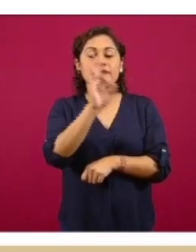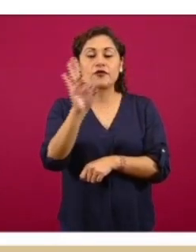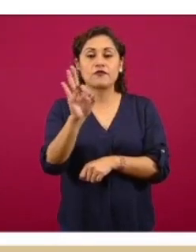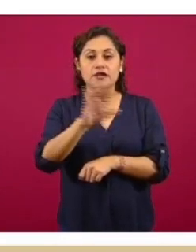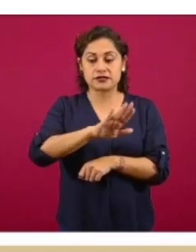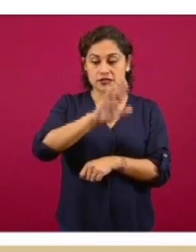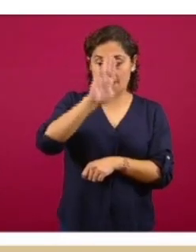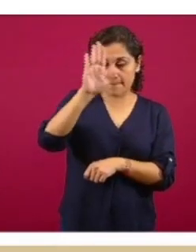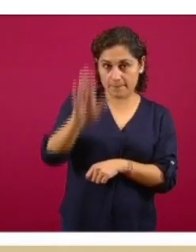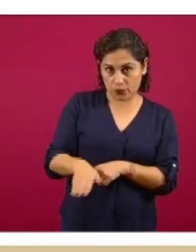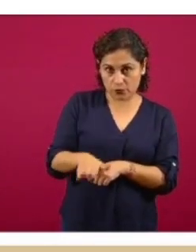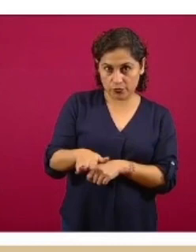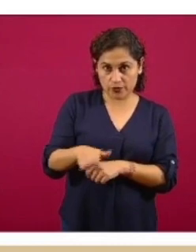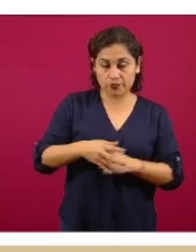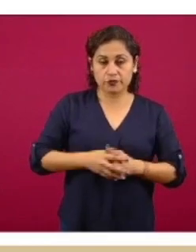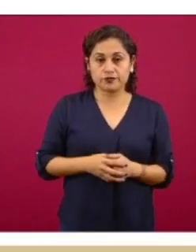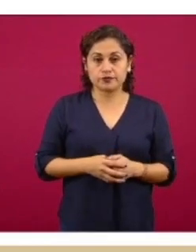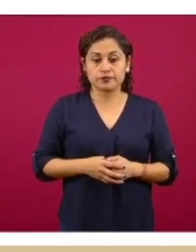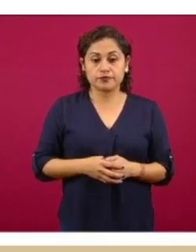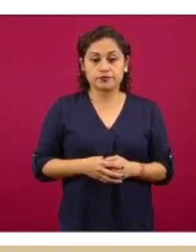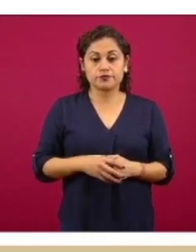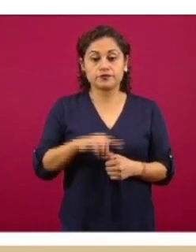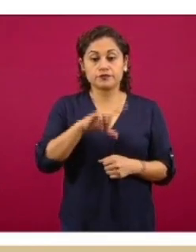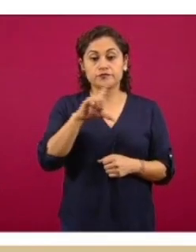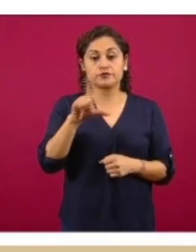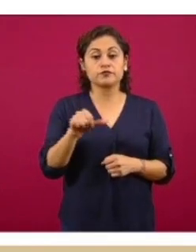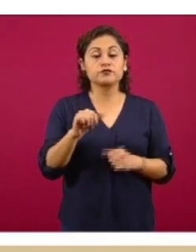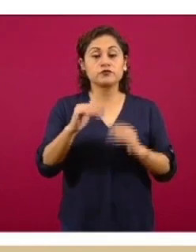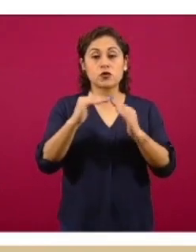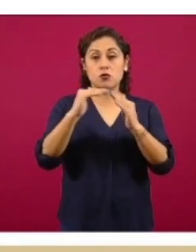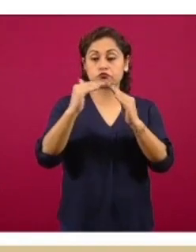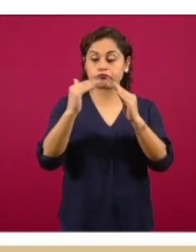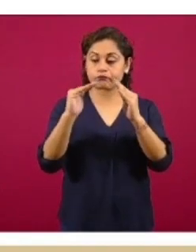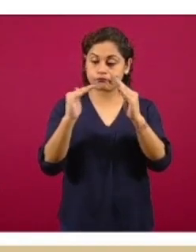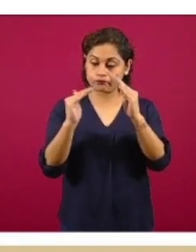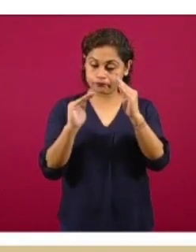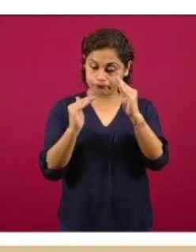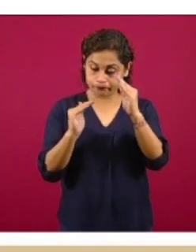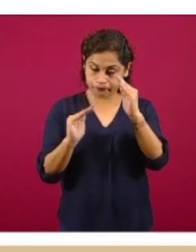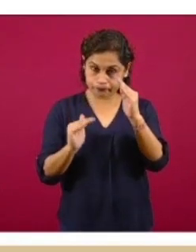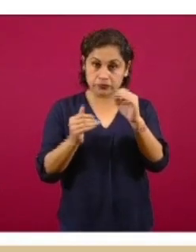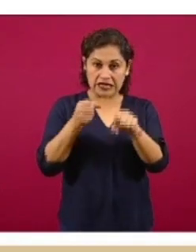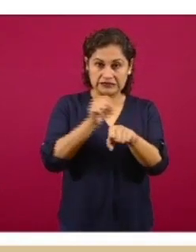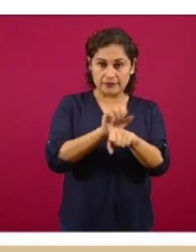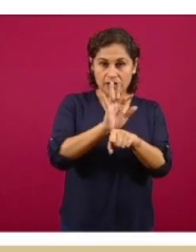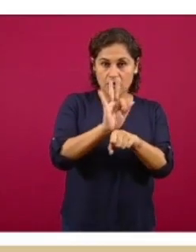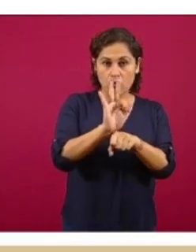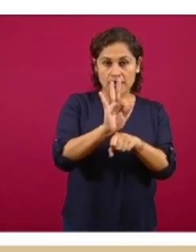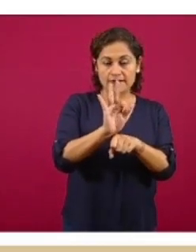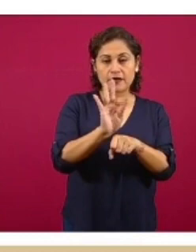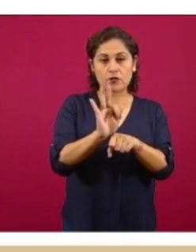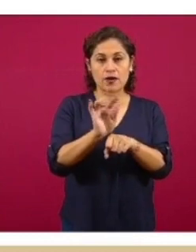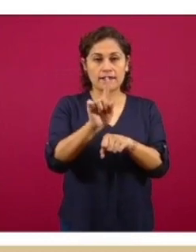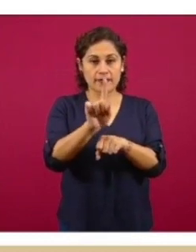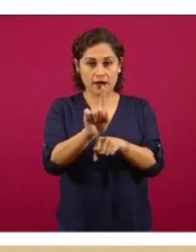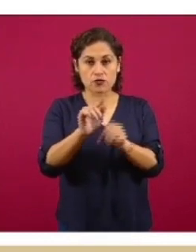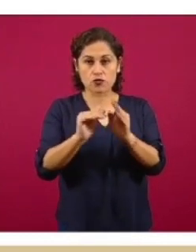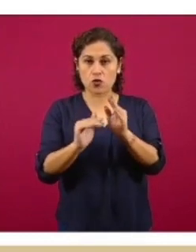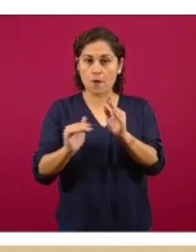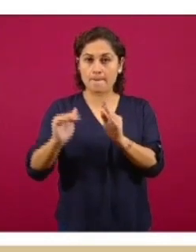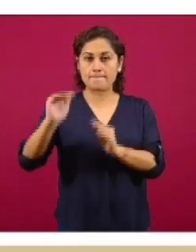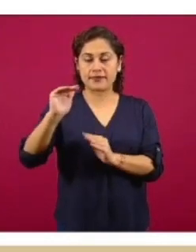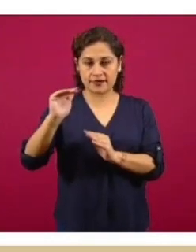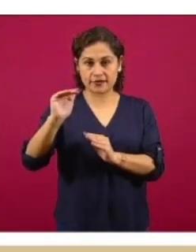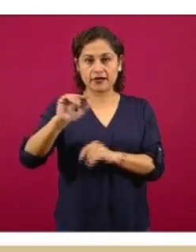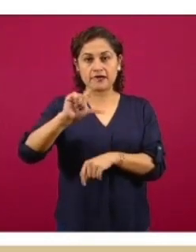ocurrió la defunción. Después de un decremento de varios meses, desde la semana 40-41 hemos tenido un incremento y en la